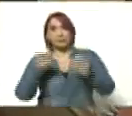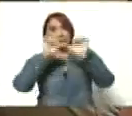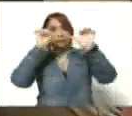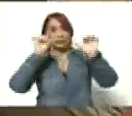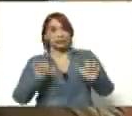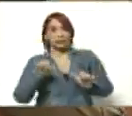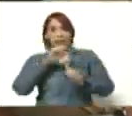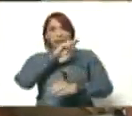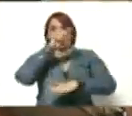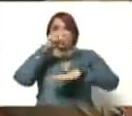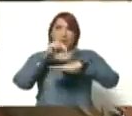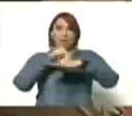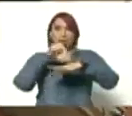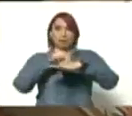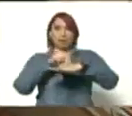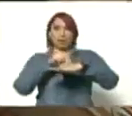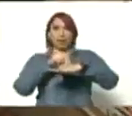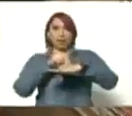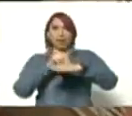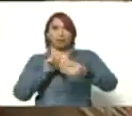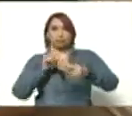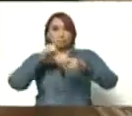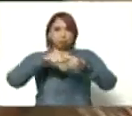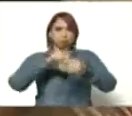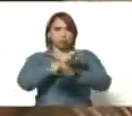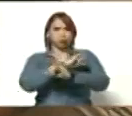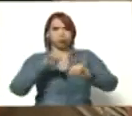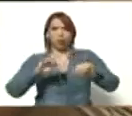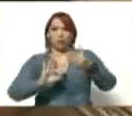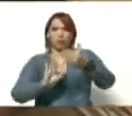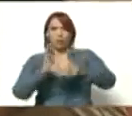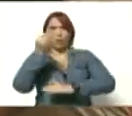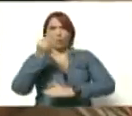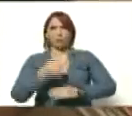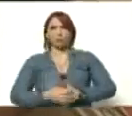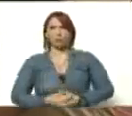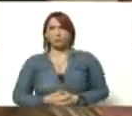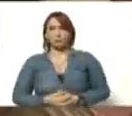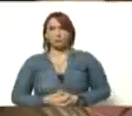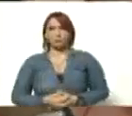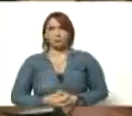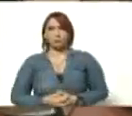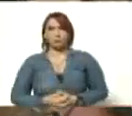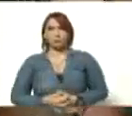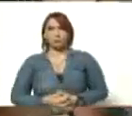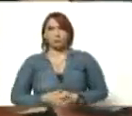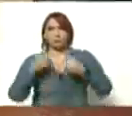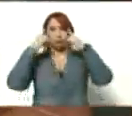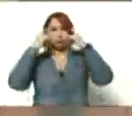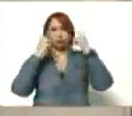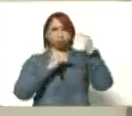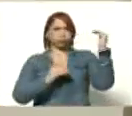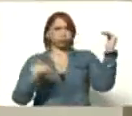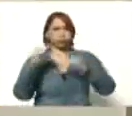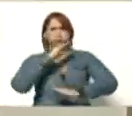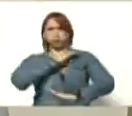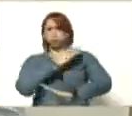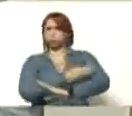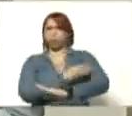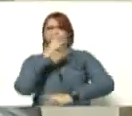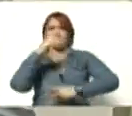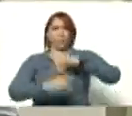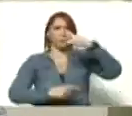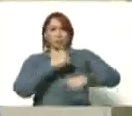de Ingreso, como ya he dicho, se fundó en las potencialidades productivas en